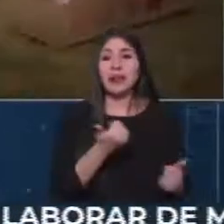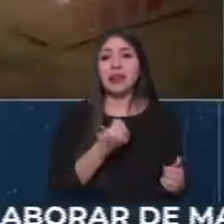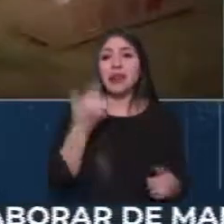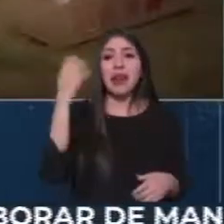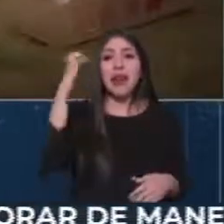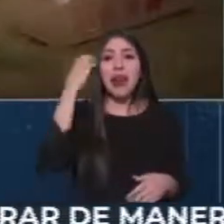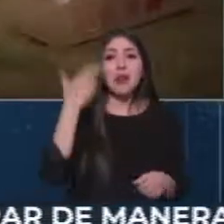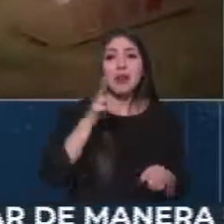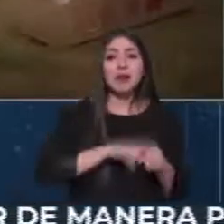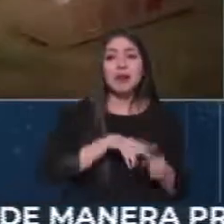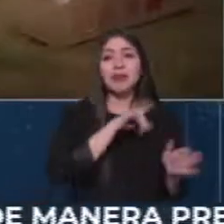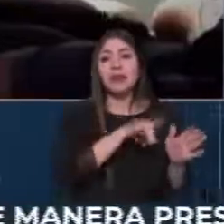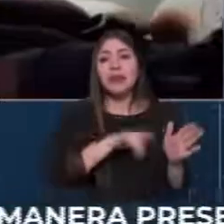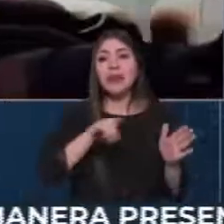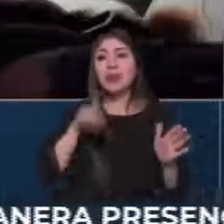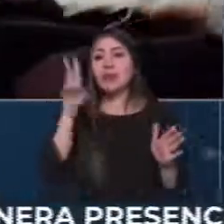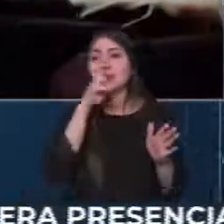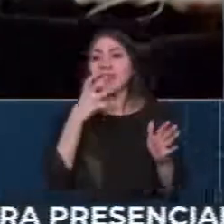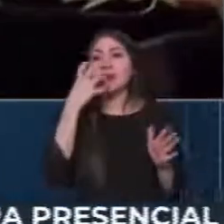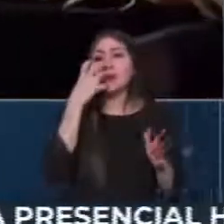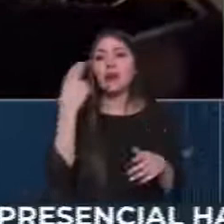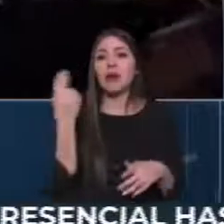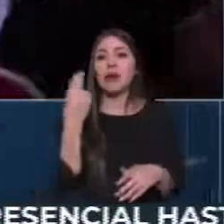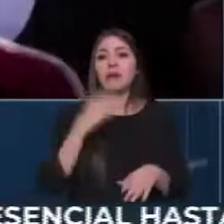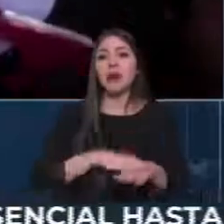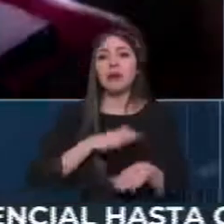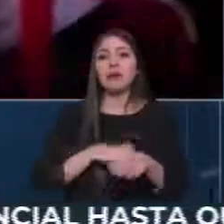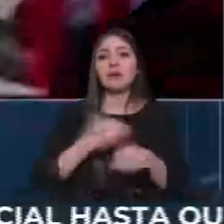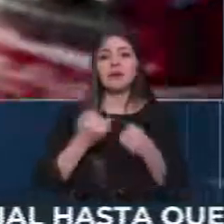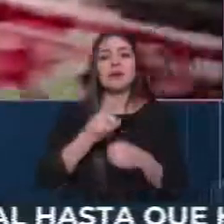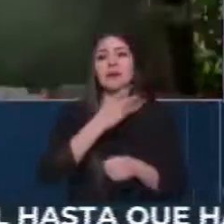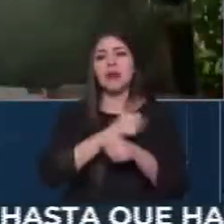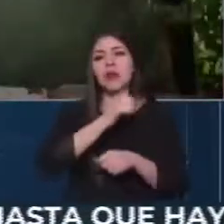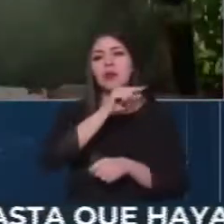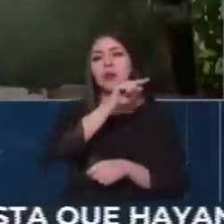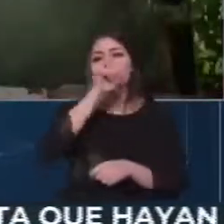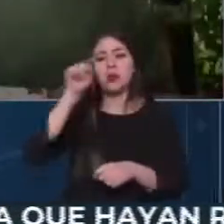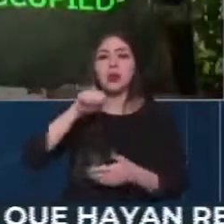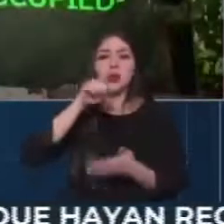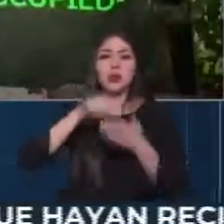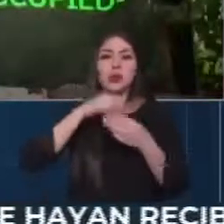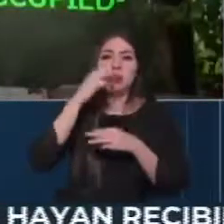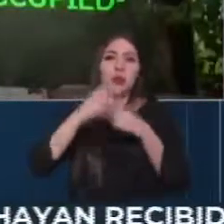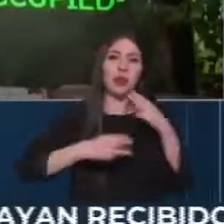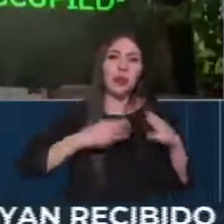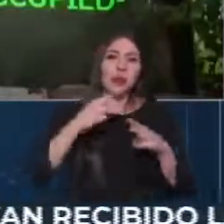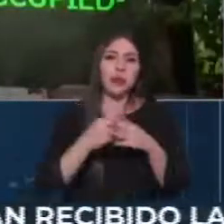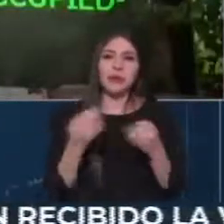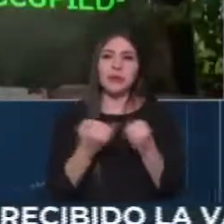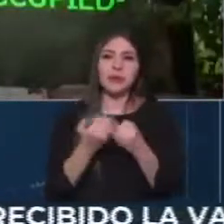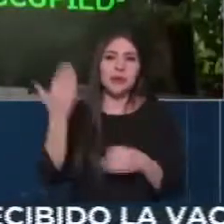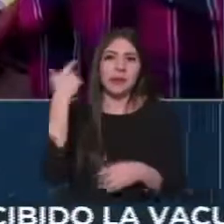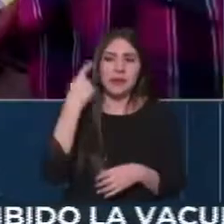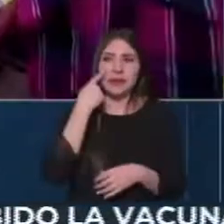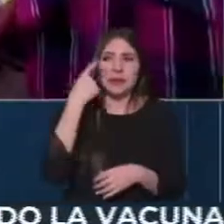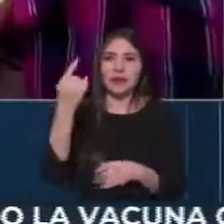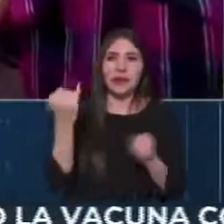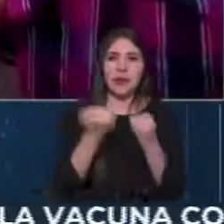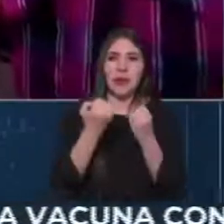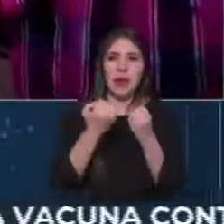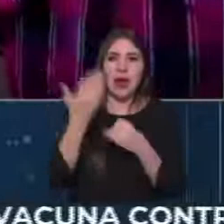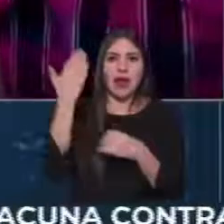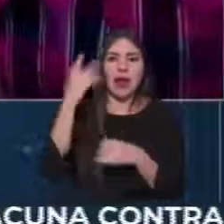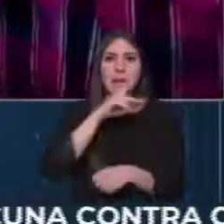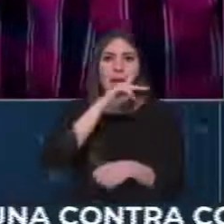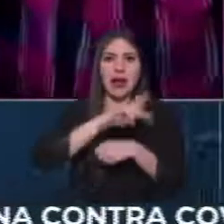algún momento se temía que sucediera en otras partes del mundo, y como por breves momentos lo vimos en Europa, por ejemplo, ¿no? Entonces,